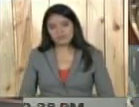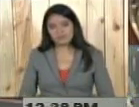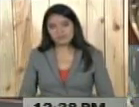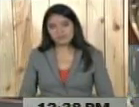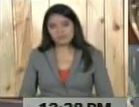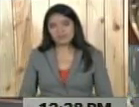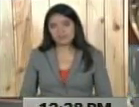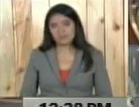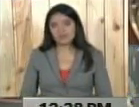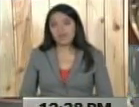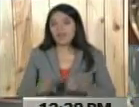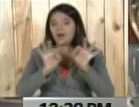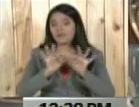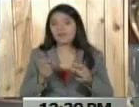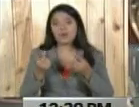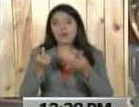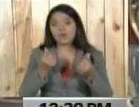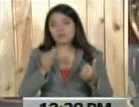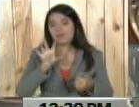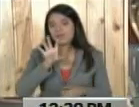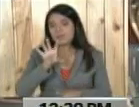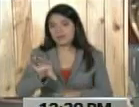la vida económica del país.